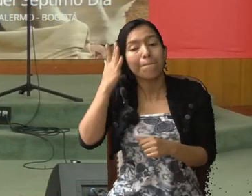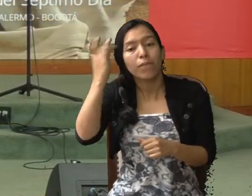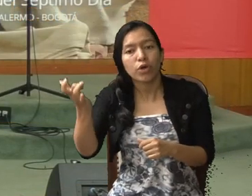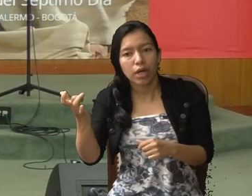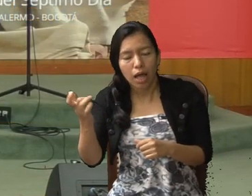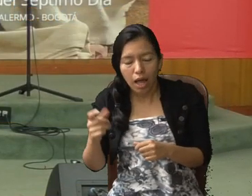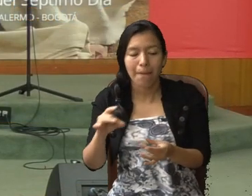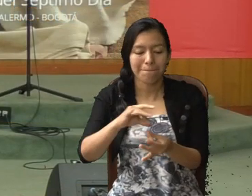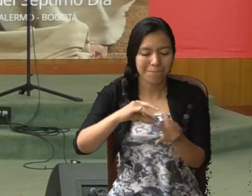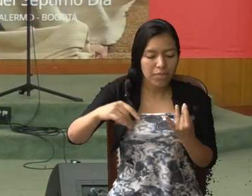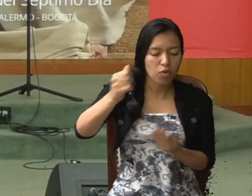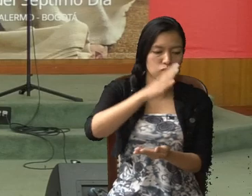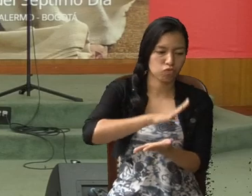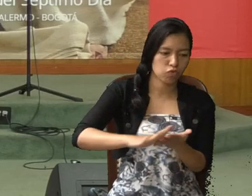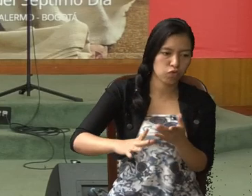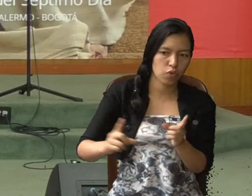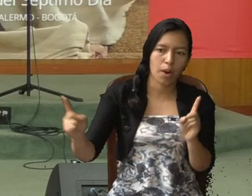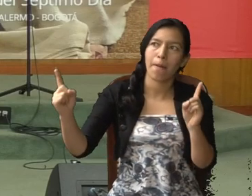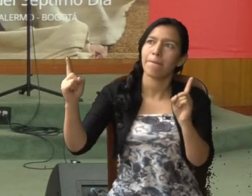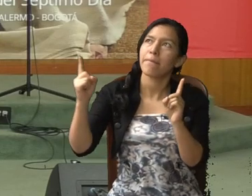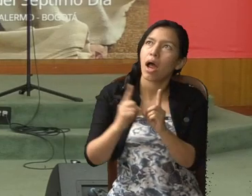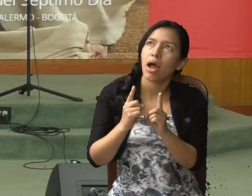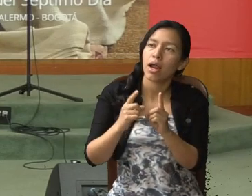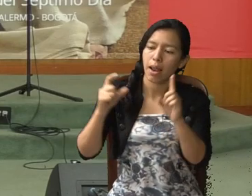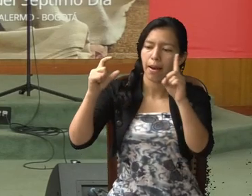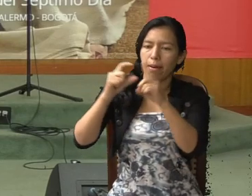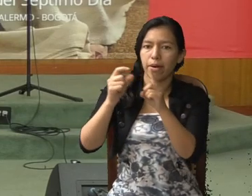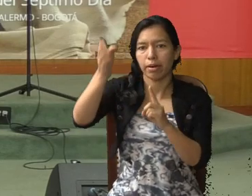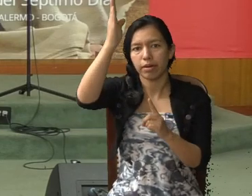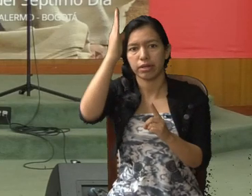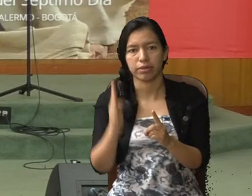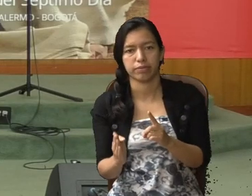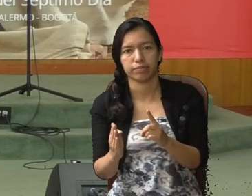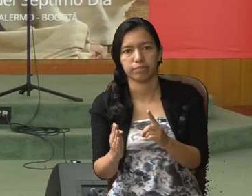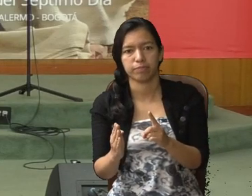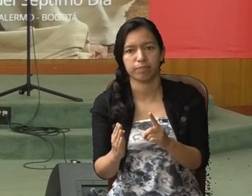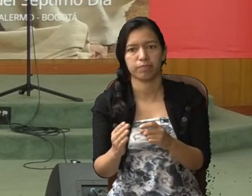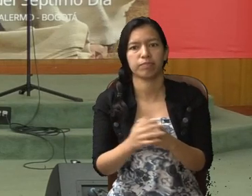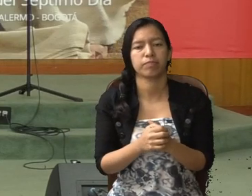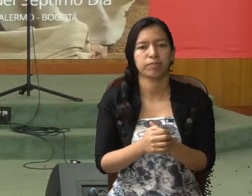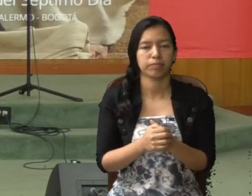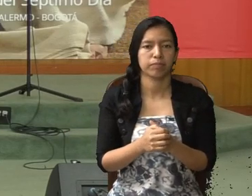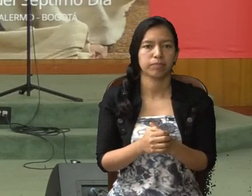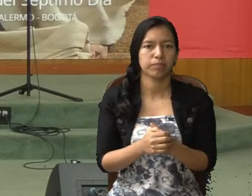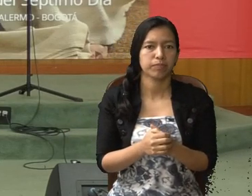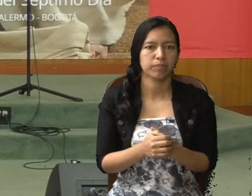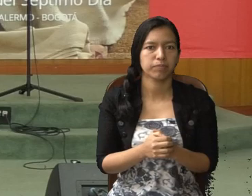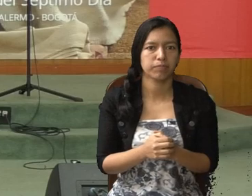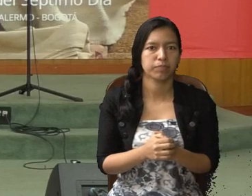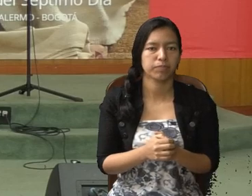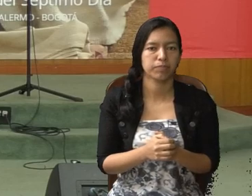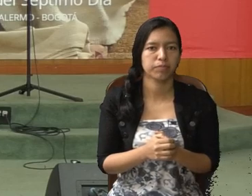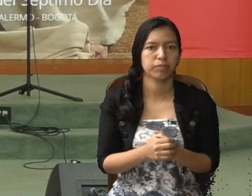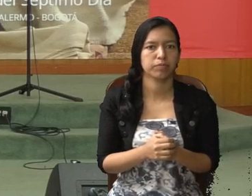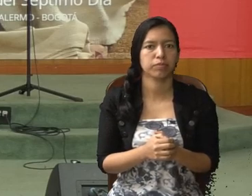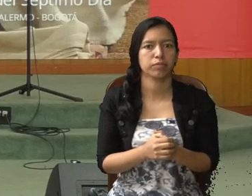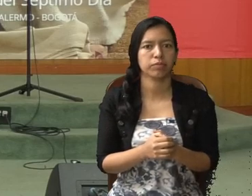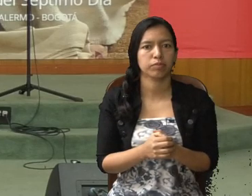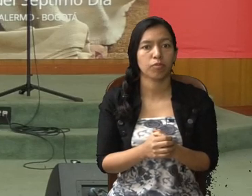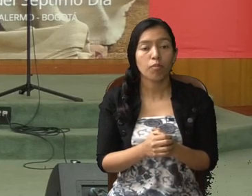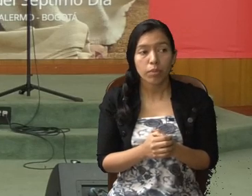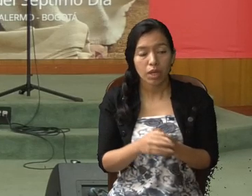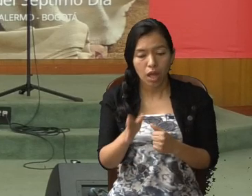Por el poder del Espíritu Santo manifestado por medio de la palabra de Dios. Por eso es que